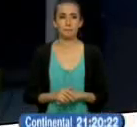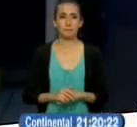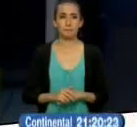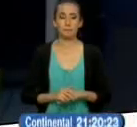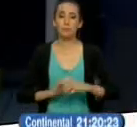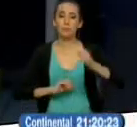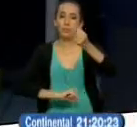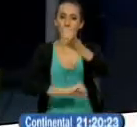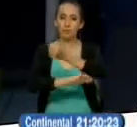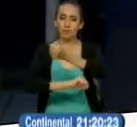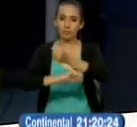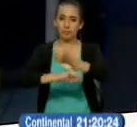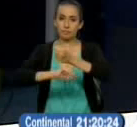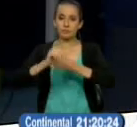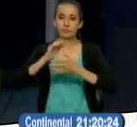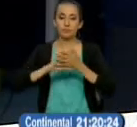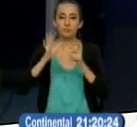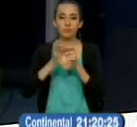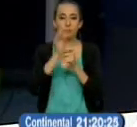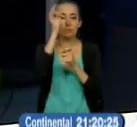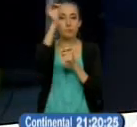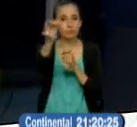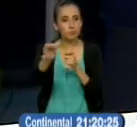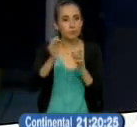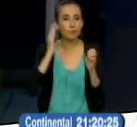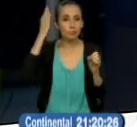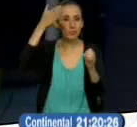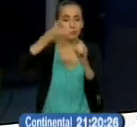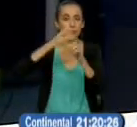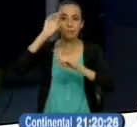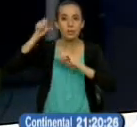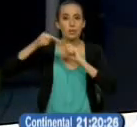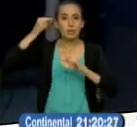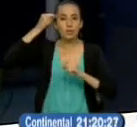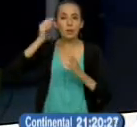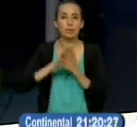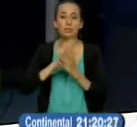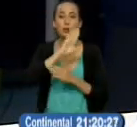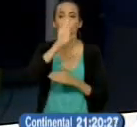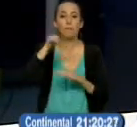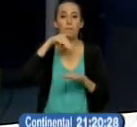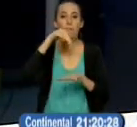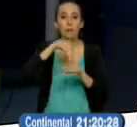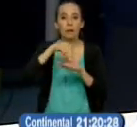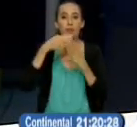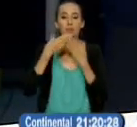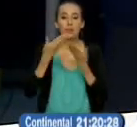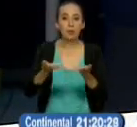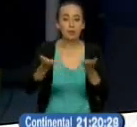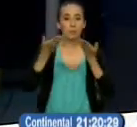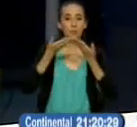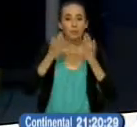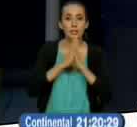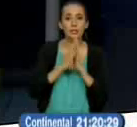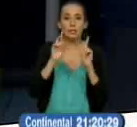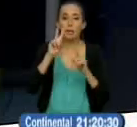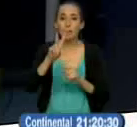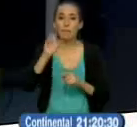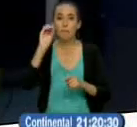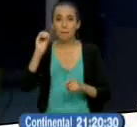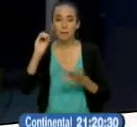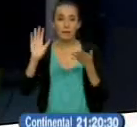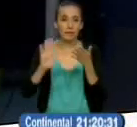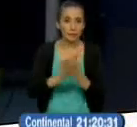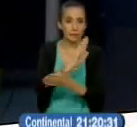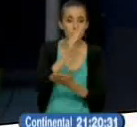sistema educativo en las zonas rurales es el objetivo del gobierno nacional. En Manabí desde mayo se entregaron en sectores vulnerables 20 planteles del